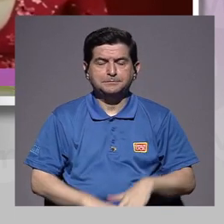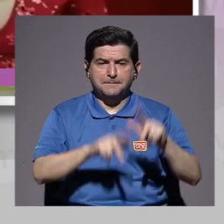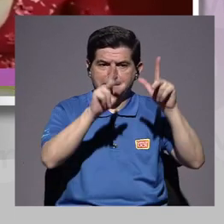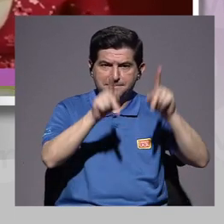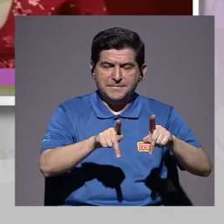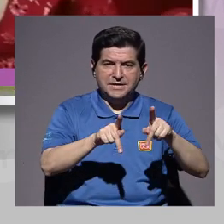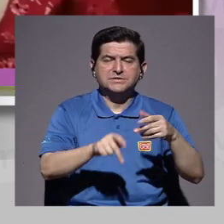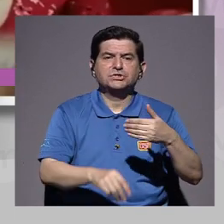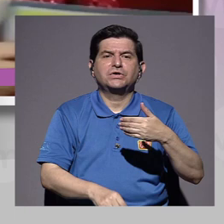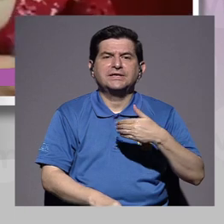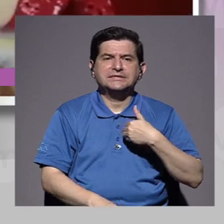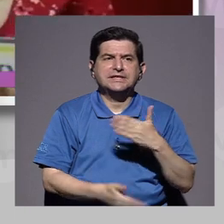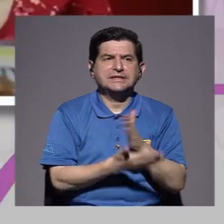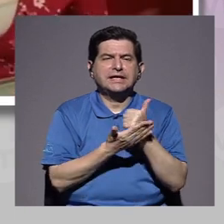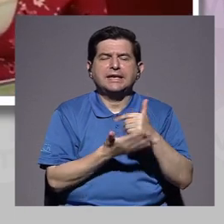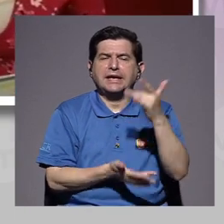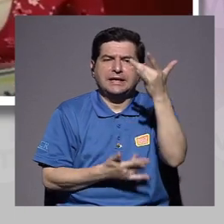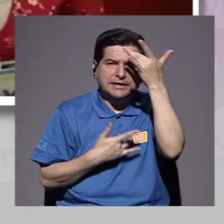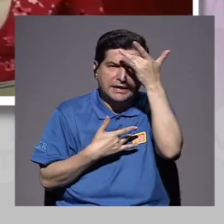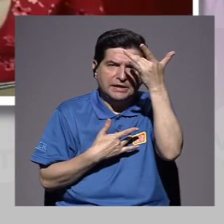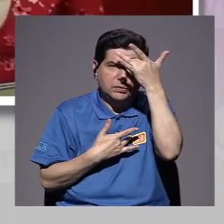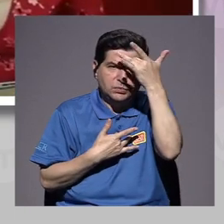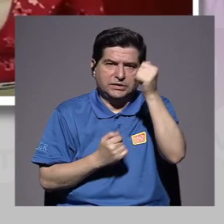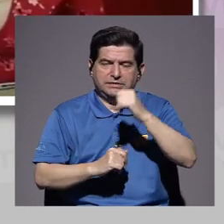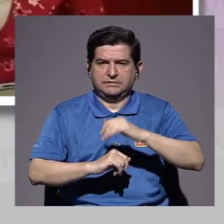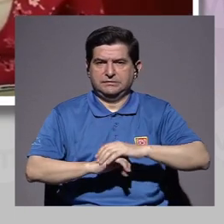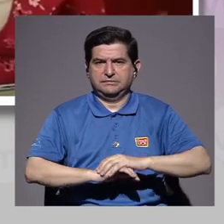mencionaba las personas con ciertas enfermedades,